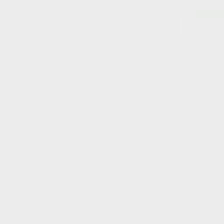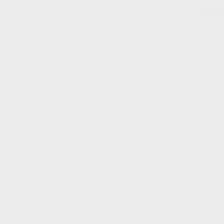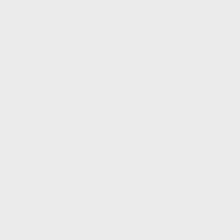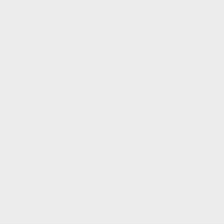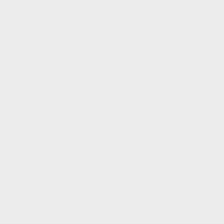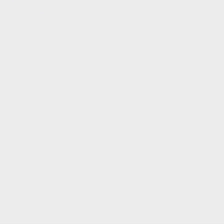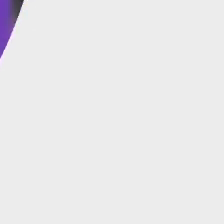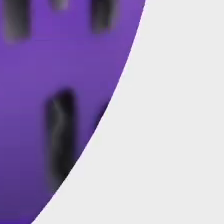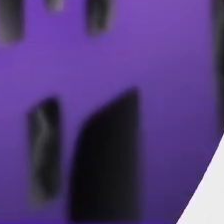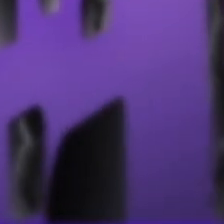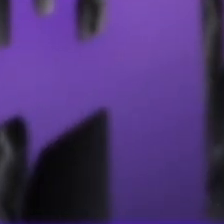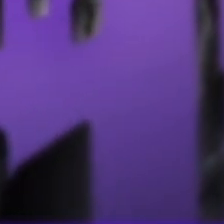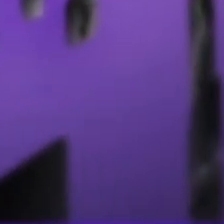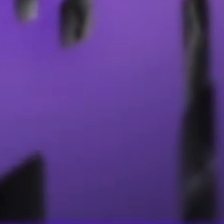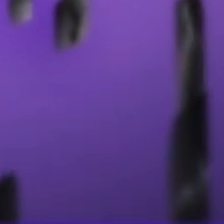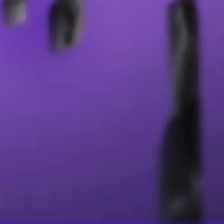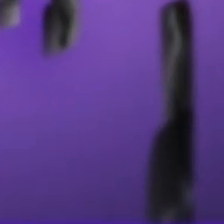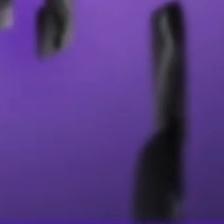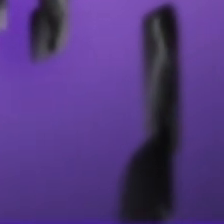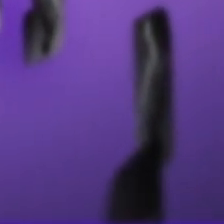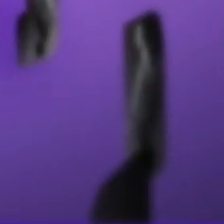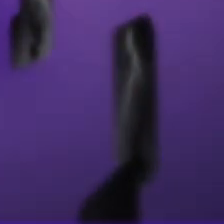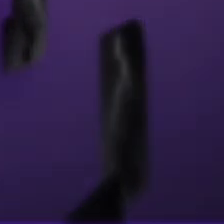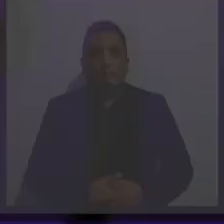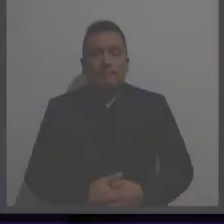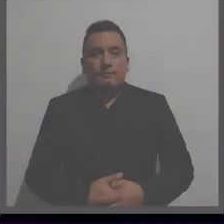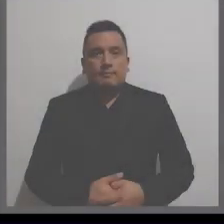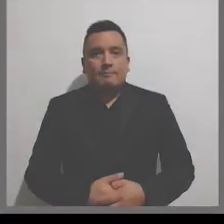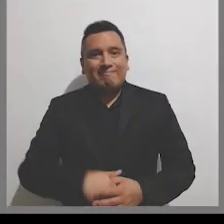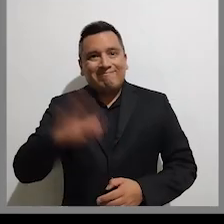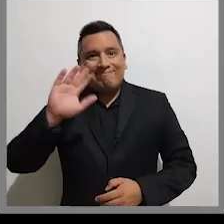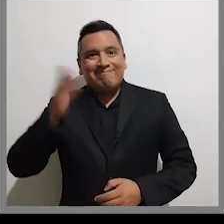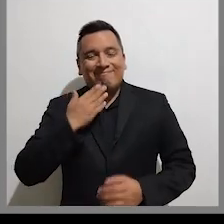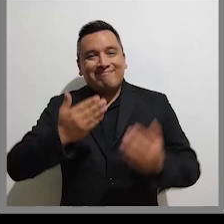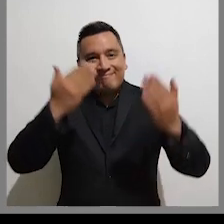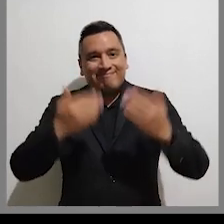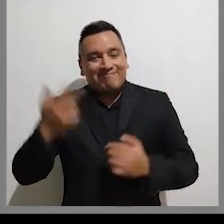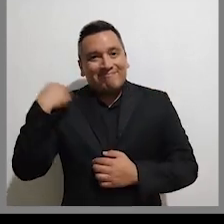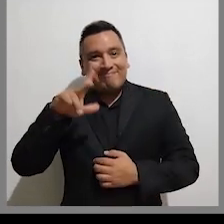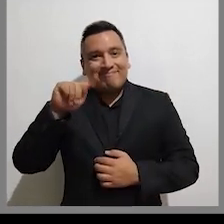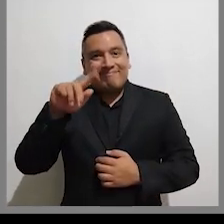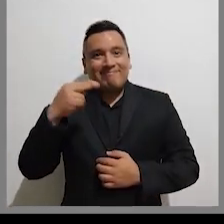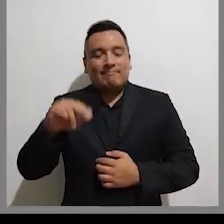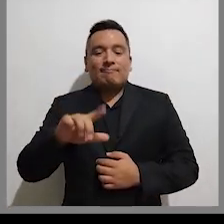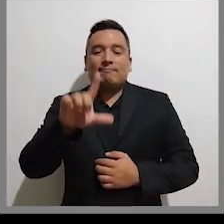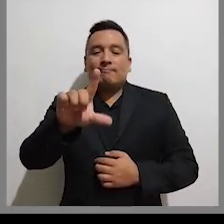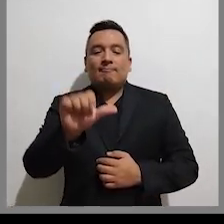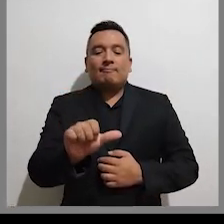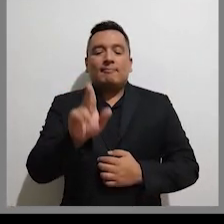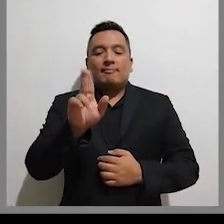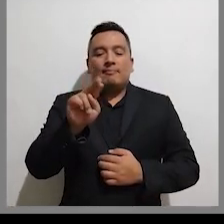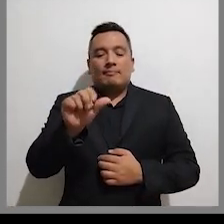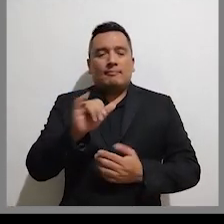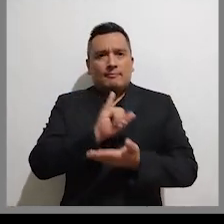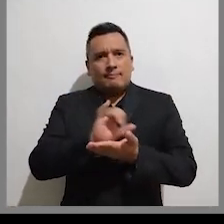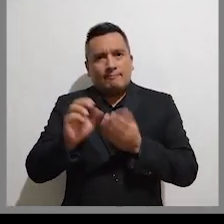Los temas democrático-electorales al alcance de la ciudadanía. Hola, ¿qué tal? Bienvenidos a su programa La Urna,